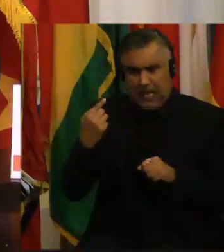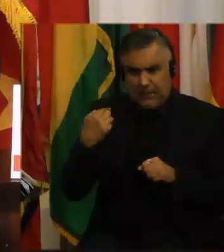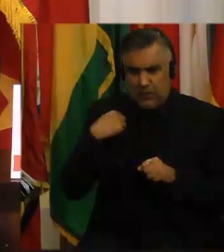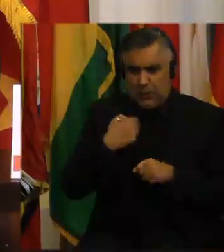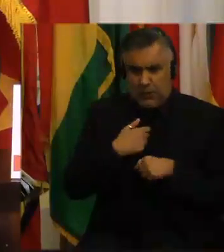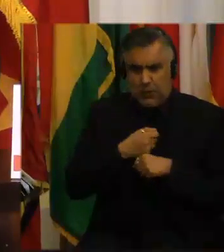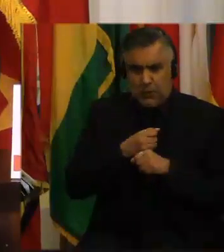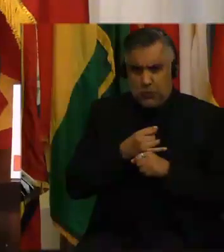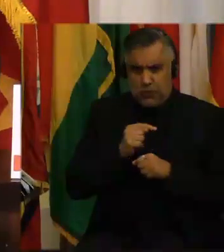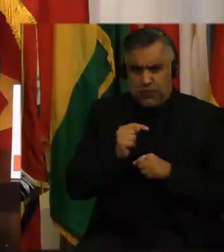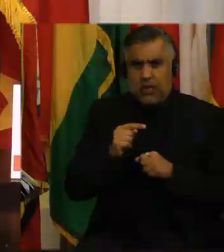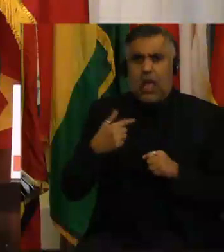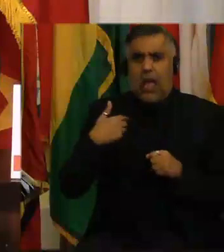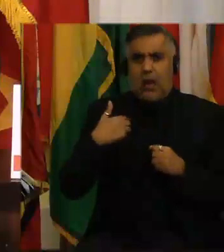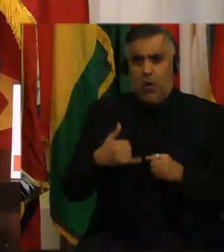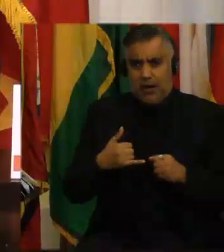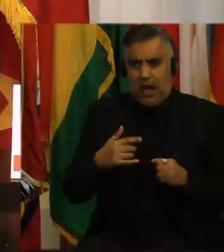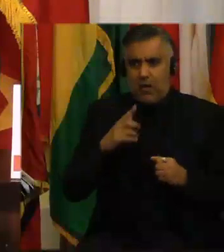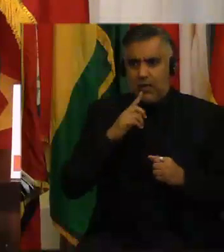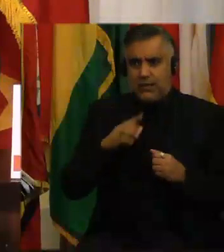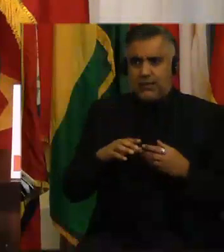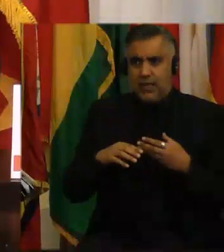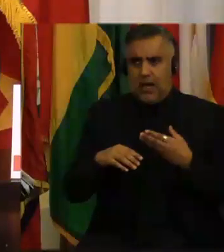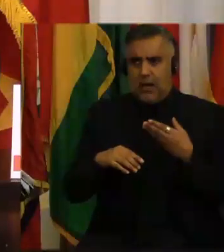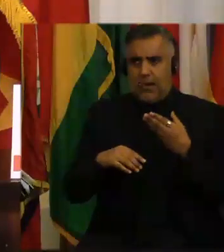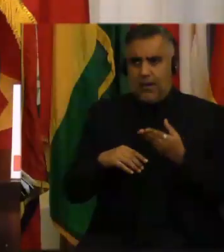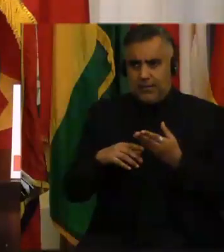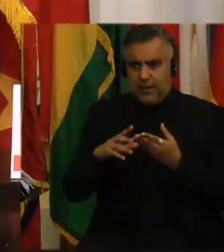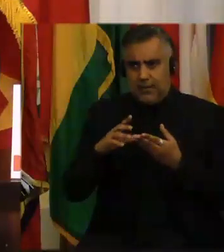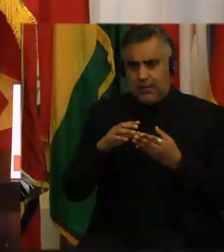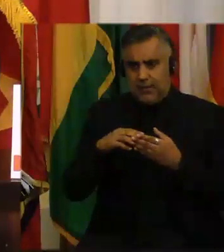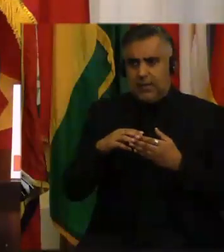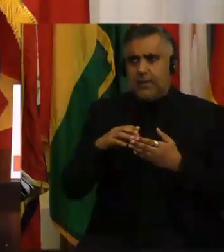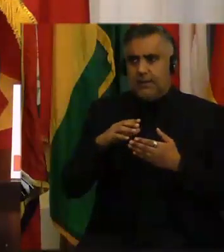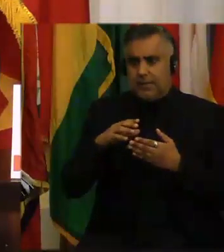del MECSEVI, un informe temático sobre el